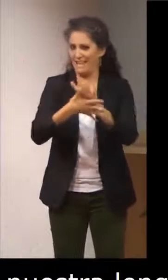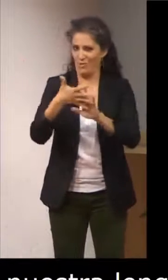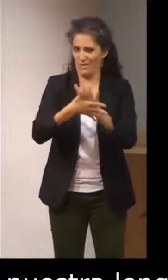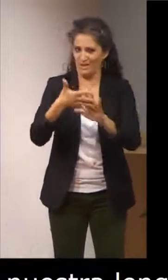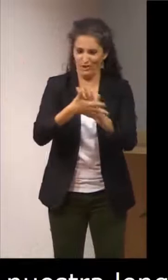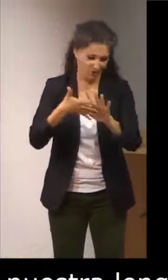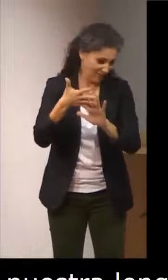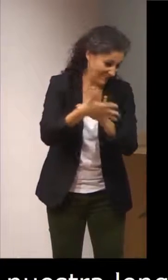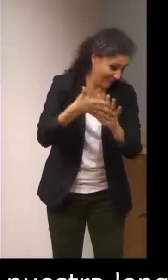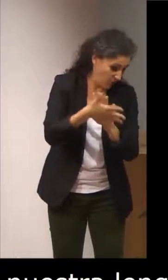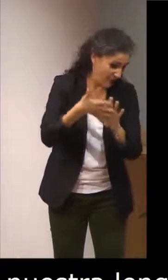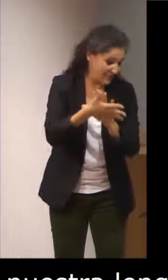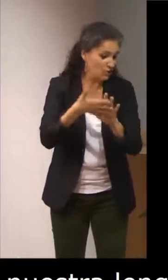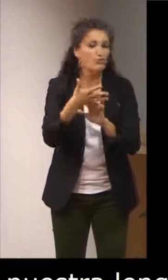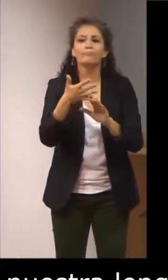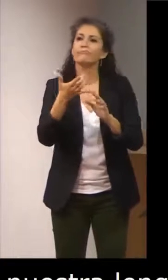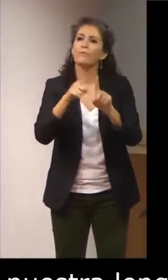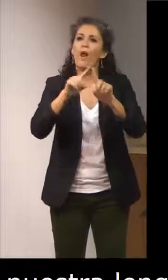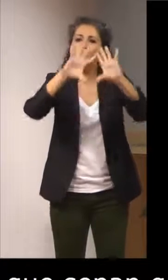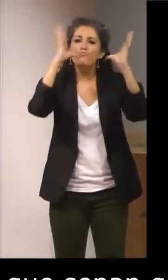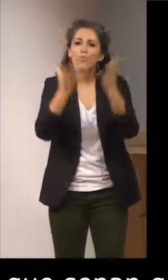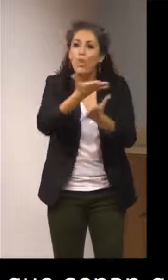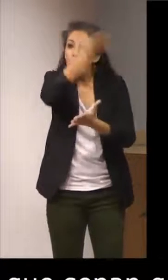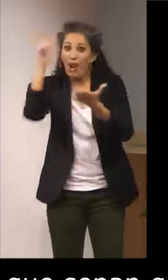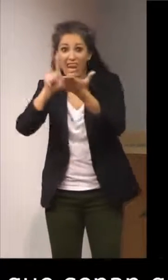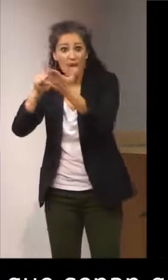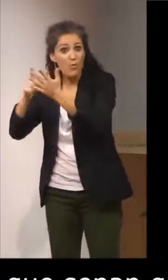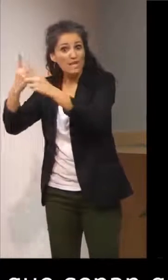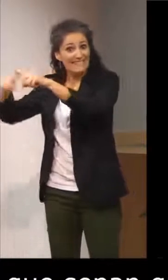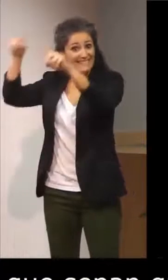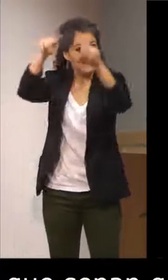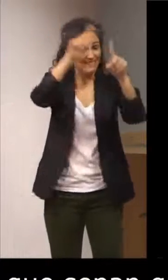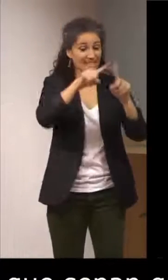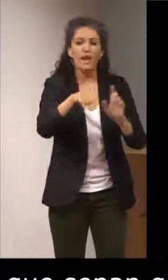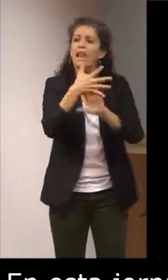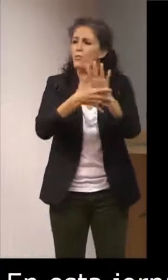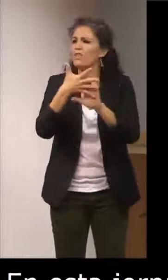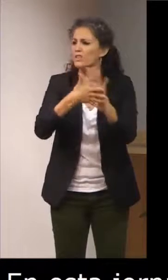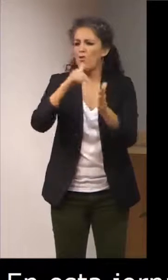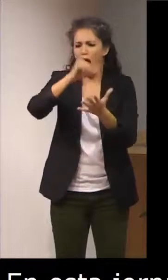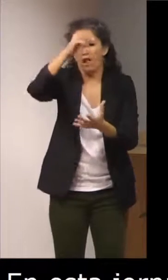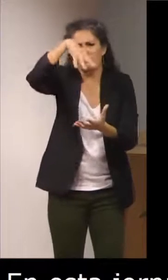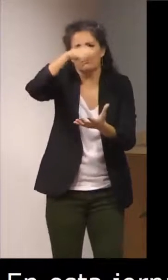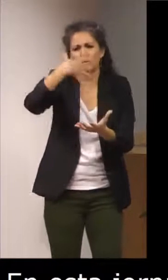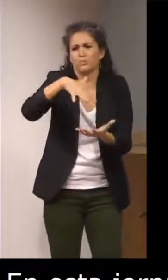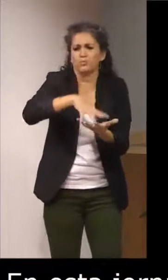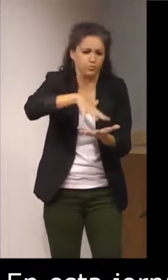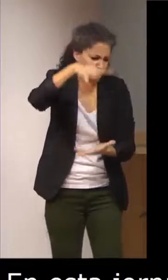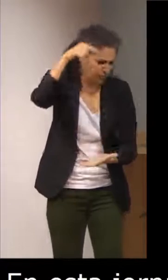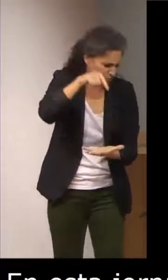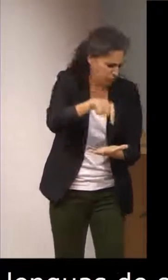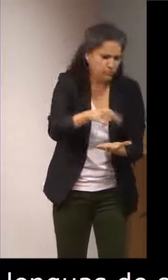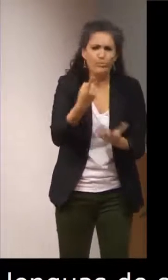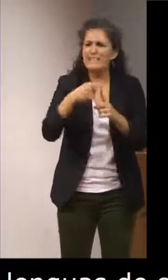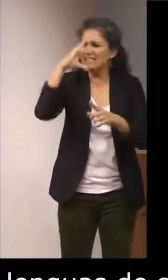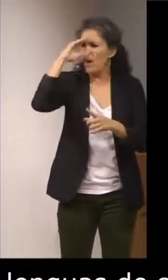En esta jornada vamos a hablar sobre las lenguas de signos que en el mundo de las lenguas también tiene